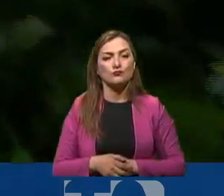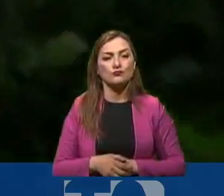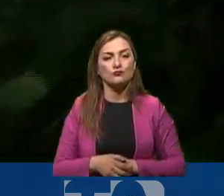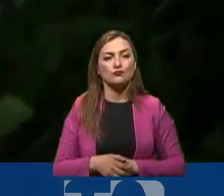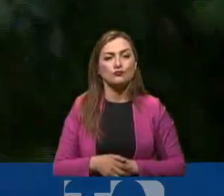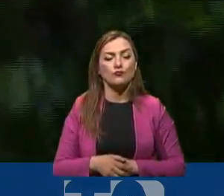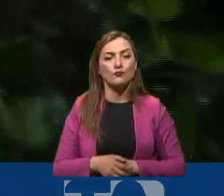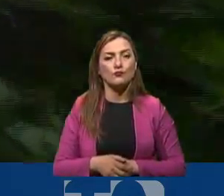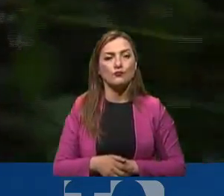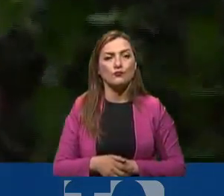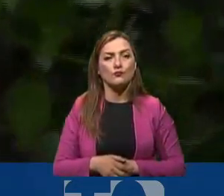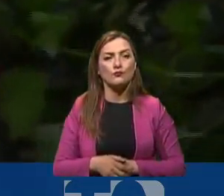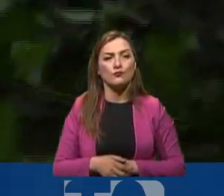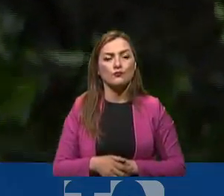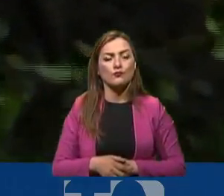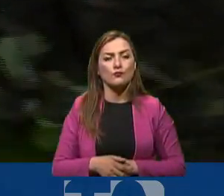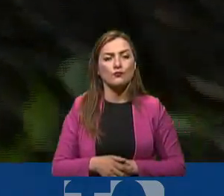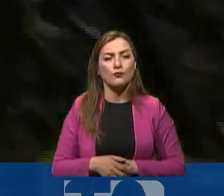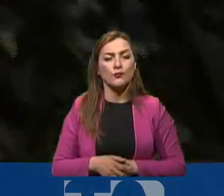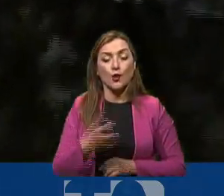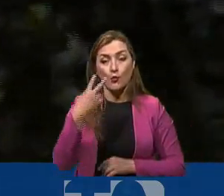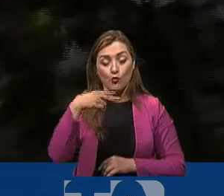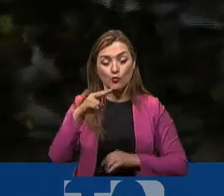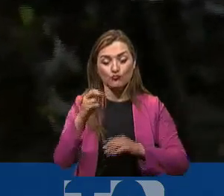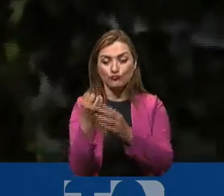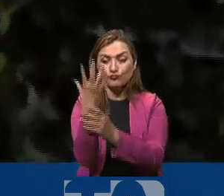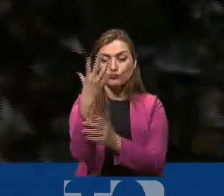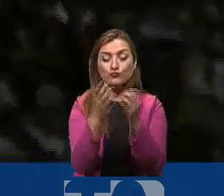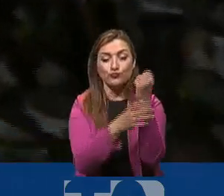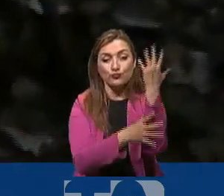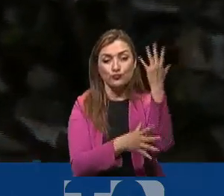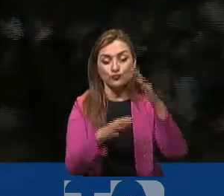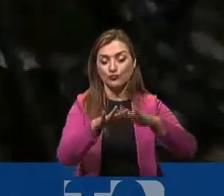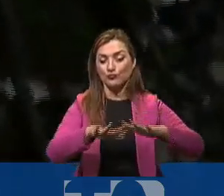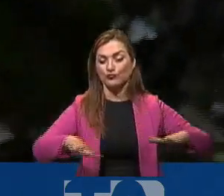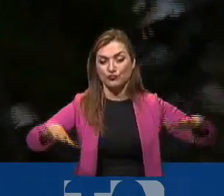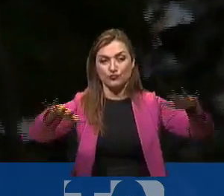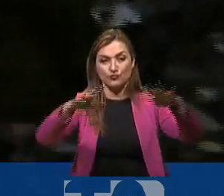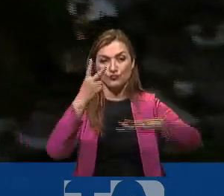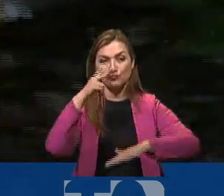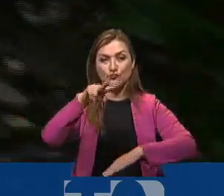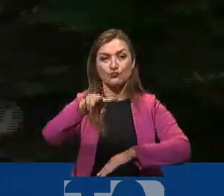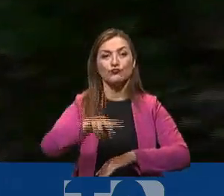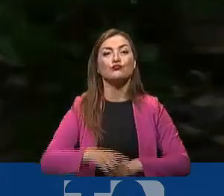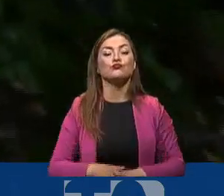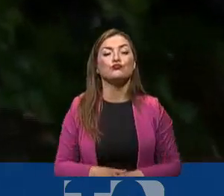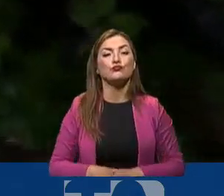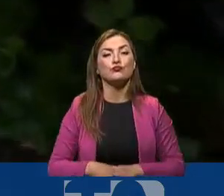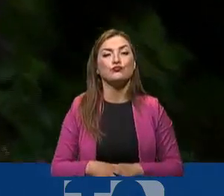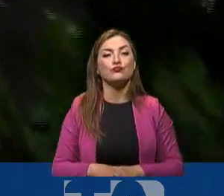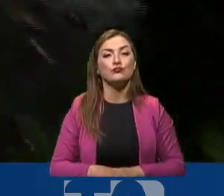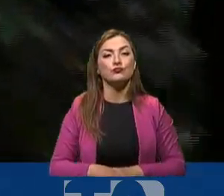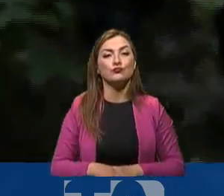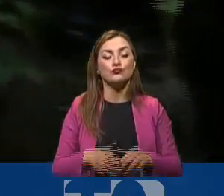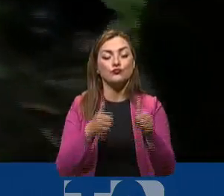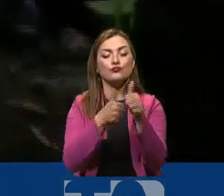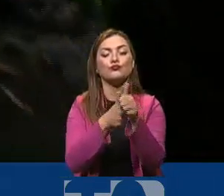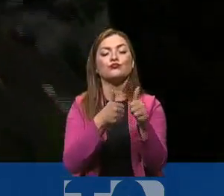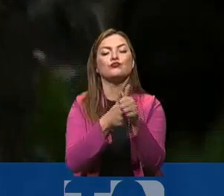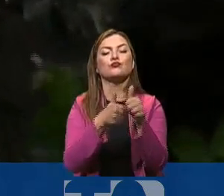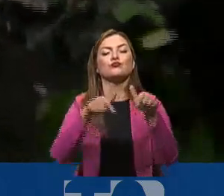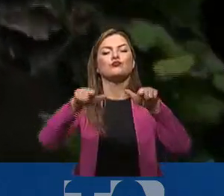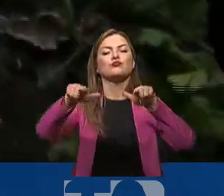que se encuentra en medio de este bosque, del bosque Miraflores. Como les manifestamos, estamos muy cerca